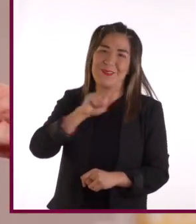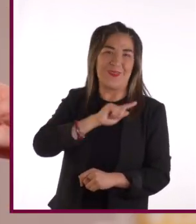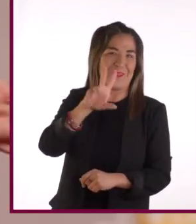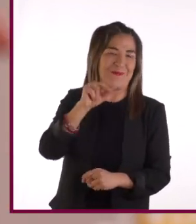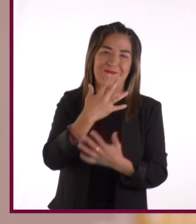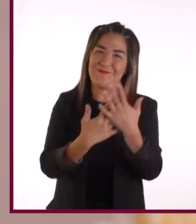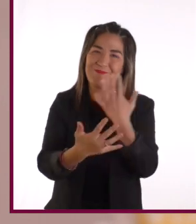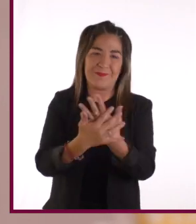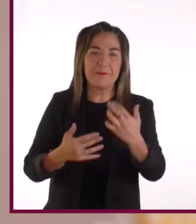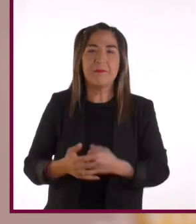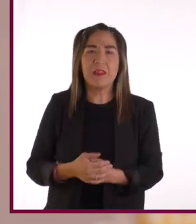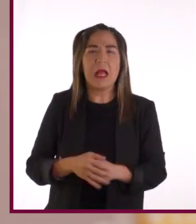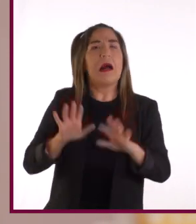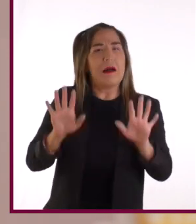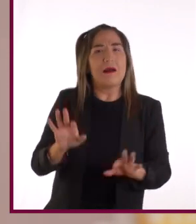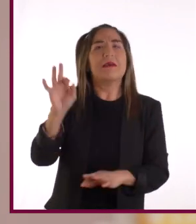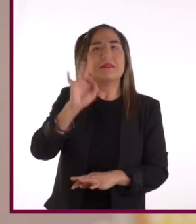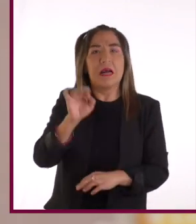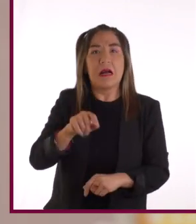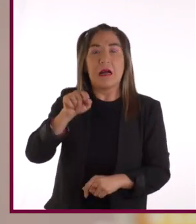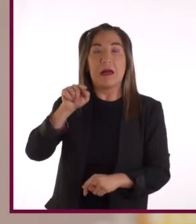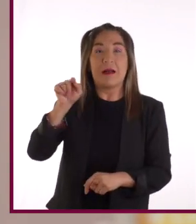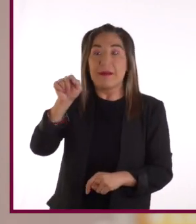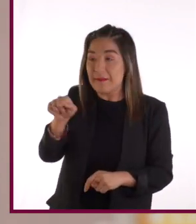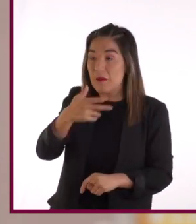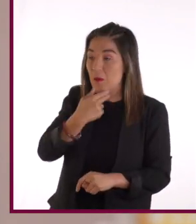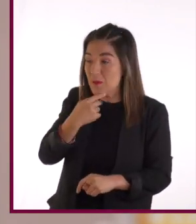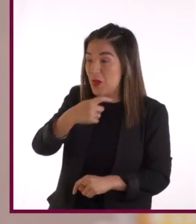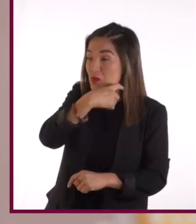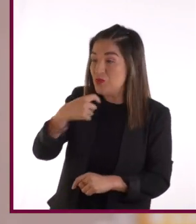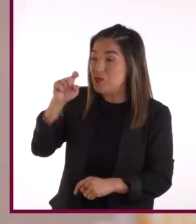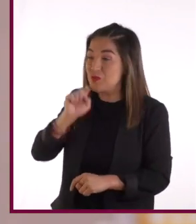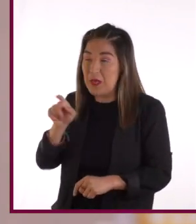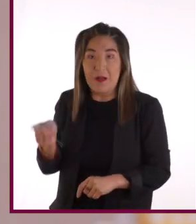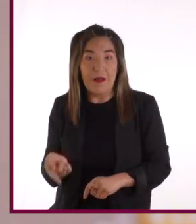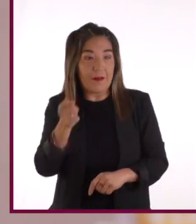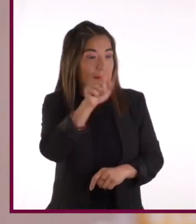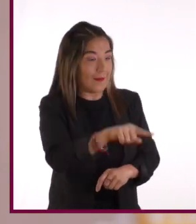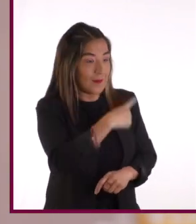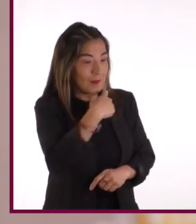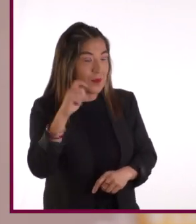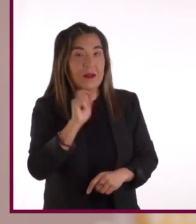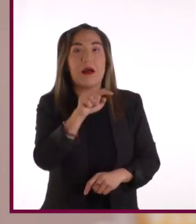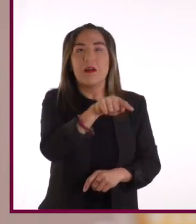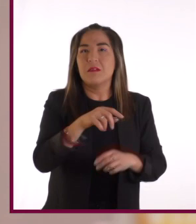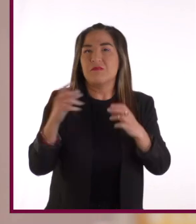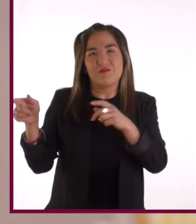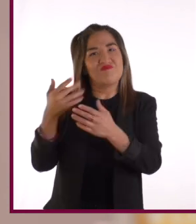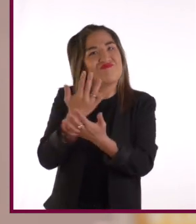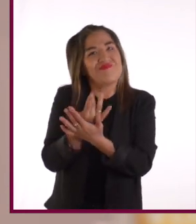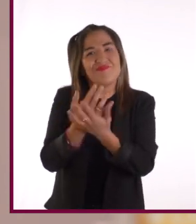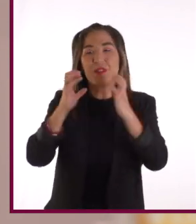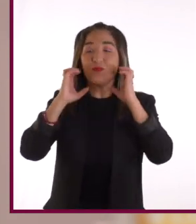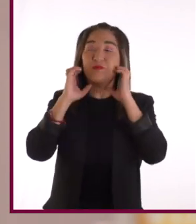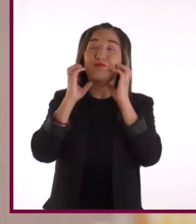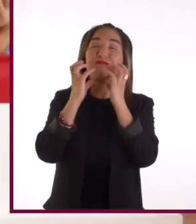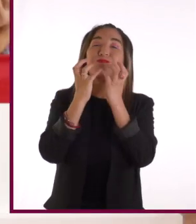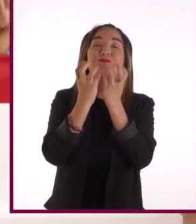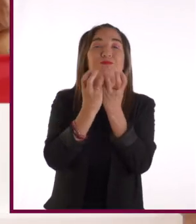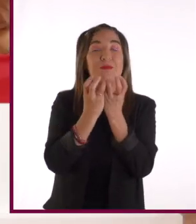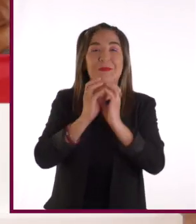Claro, pero si el barbero rasura a los que no se rasuran, él deberá encargarse de quitarse la barba que le crezca a él